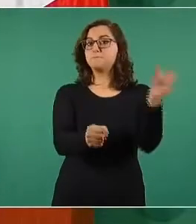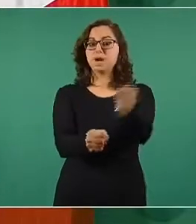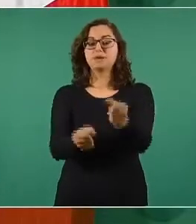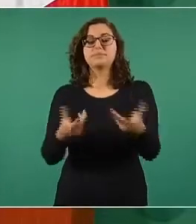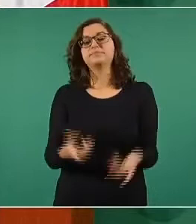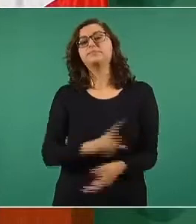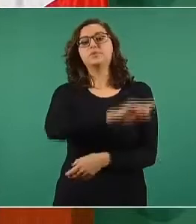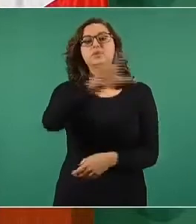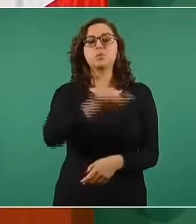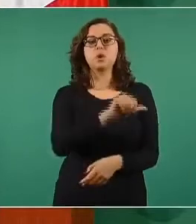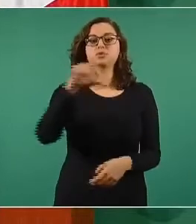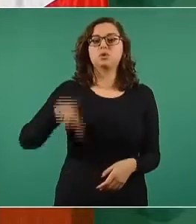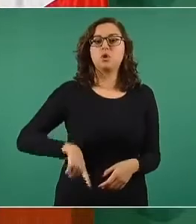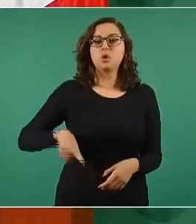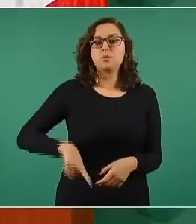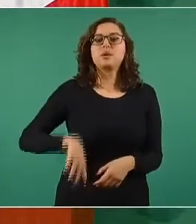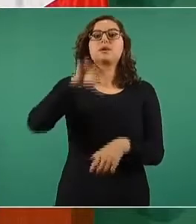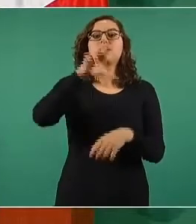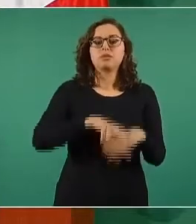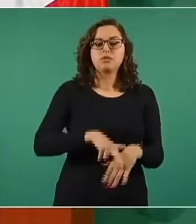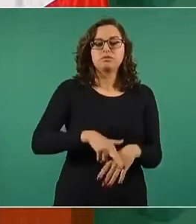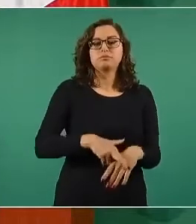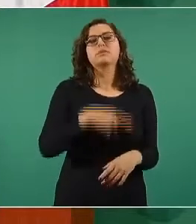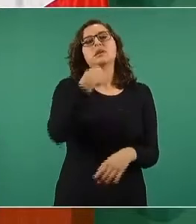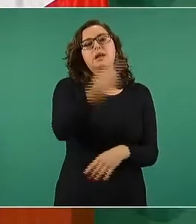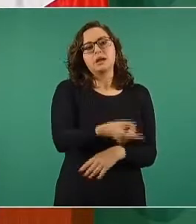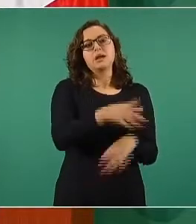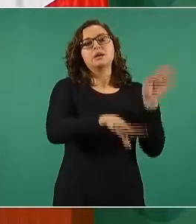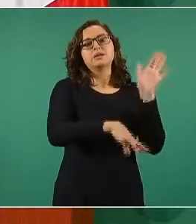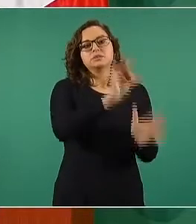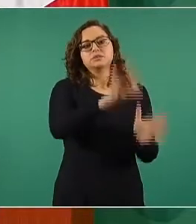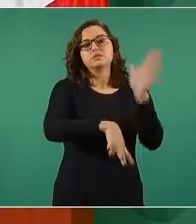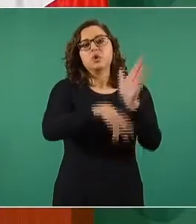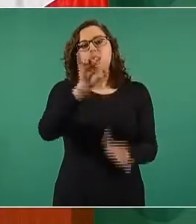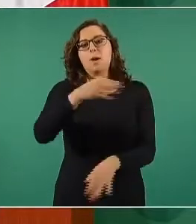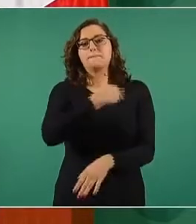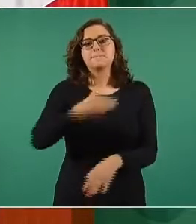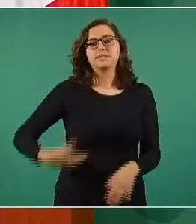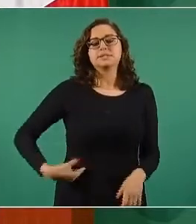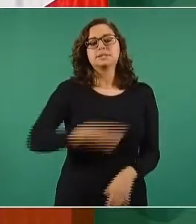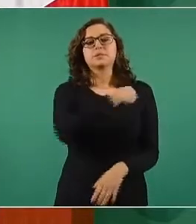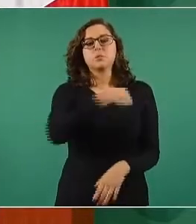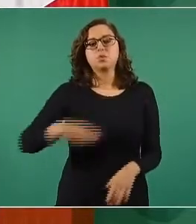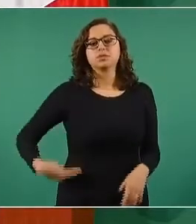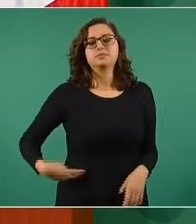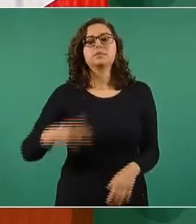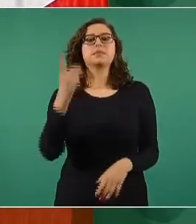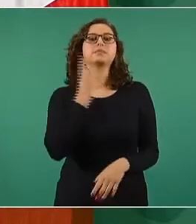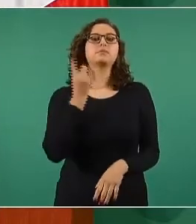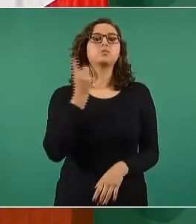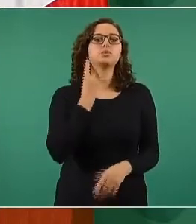ponían a los presidentes municipales, a los diputados locales,